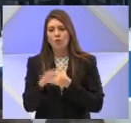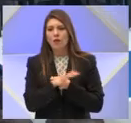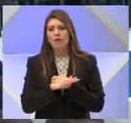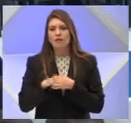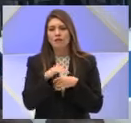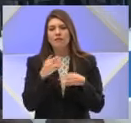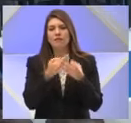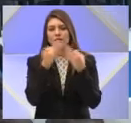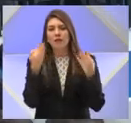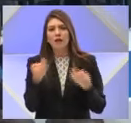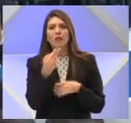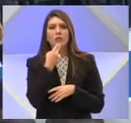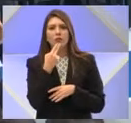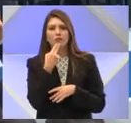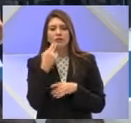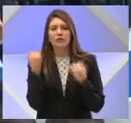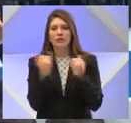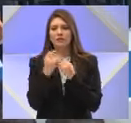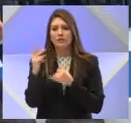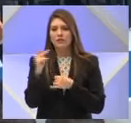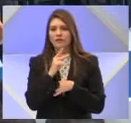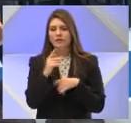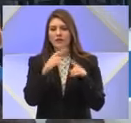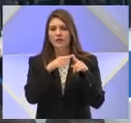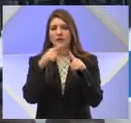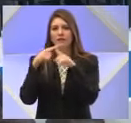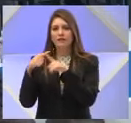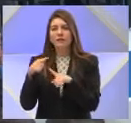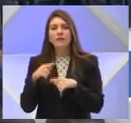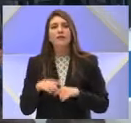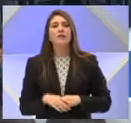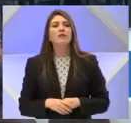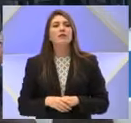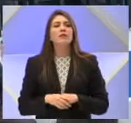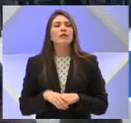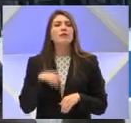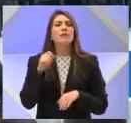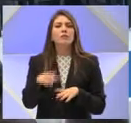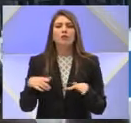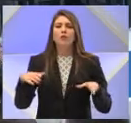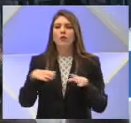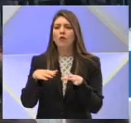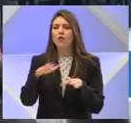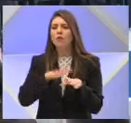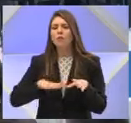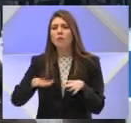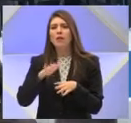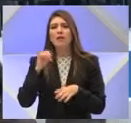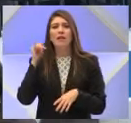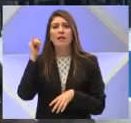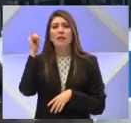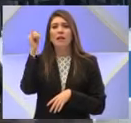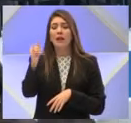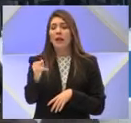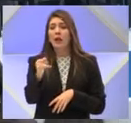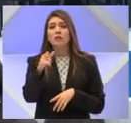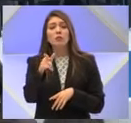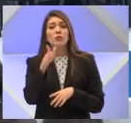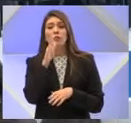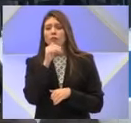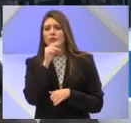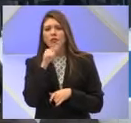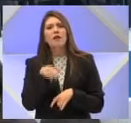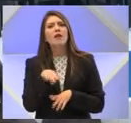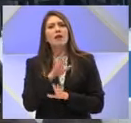tengan ese apoyo a comunicar en comunidades remotas y aisladas sino también